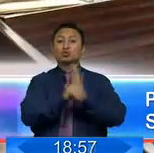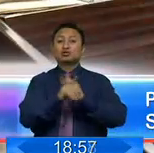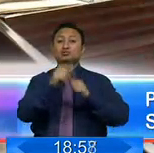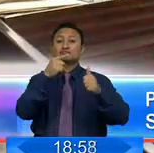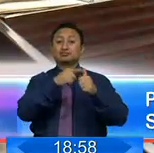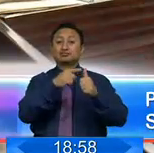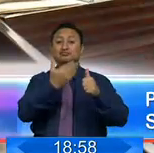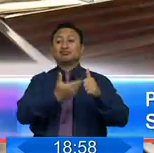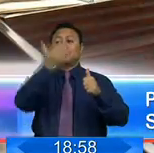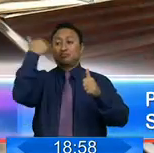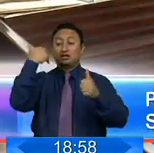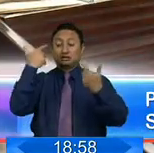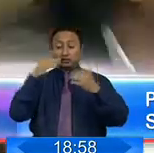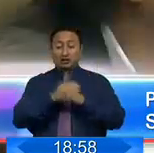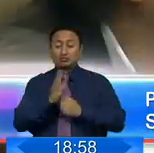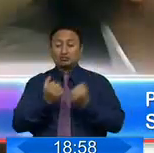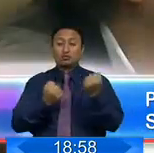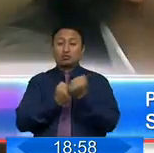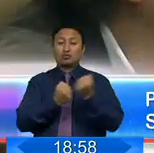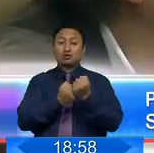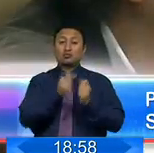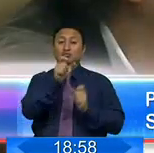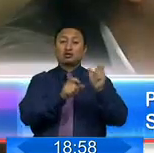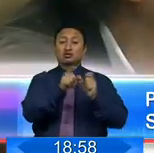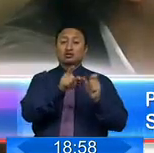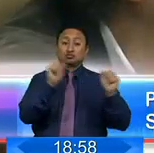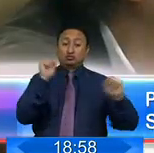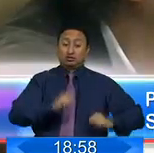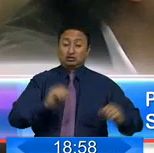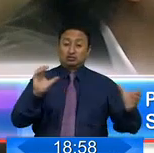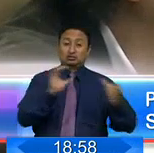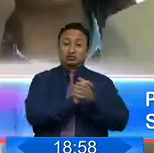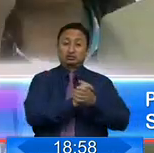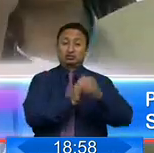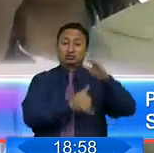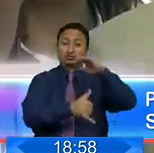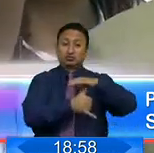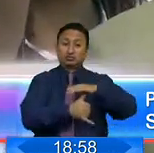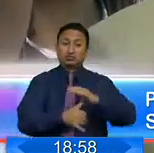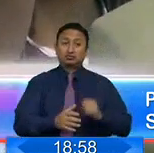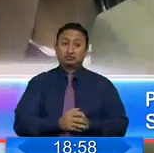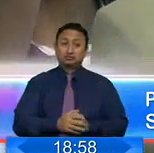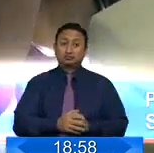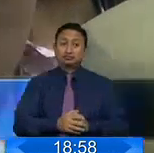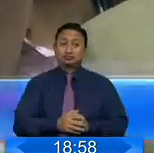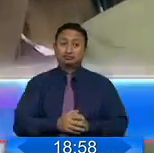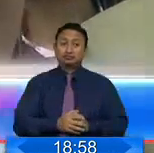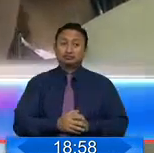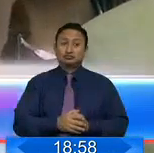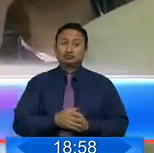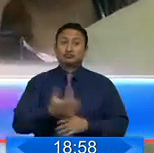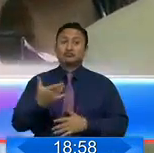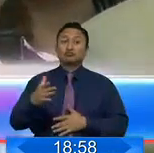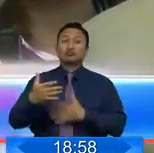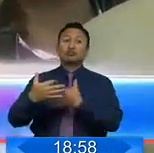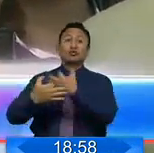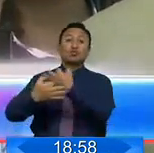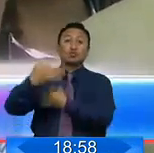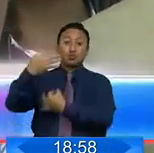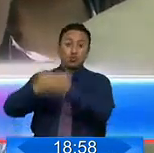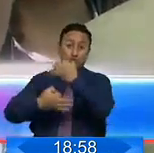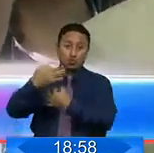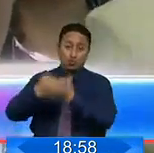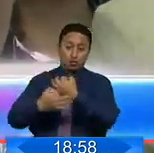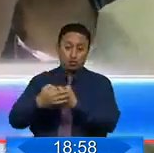patrocinado varias causas con el fin de que personas del mismo sexo puedan casarse. La gravedad es que el juez, bajo excusa